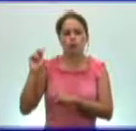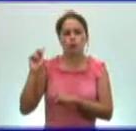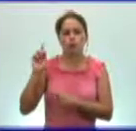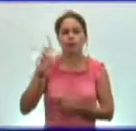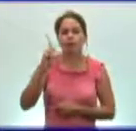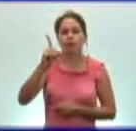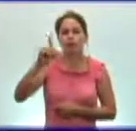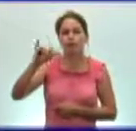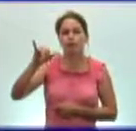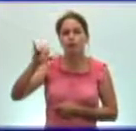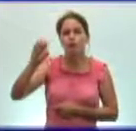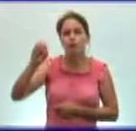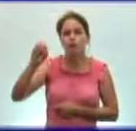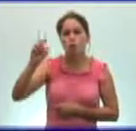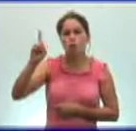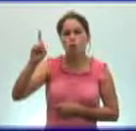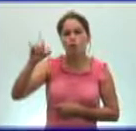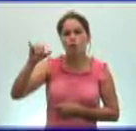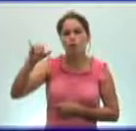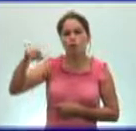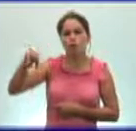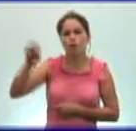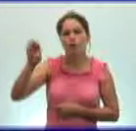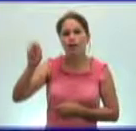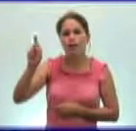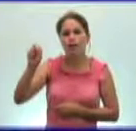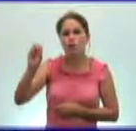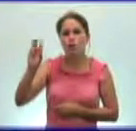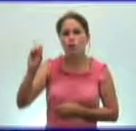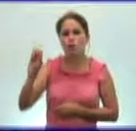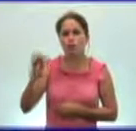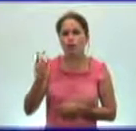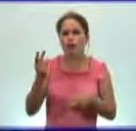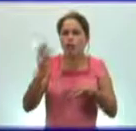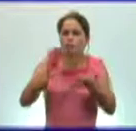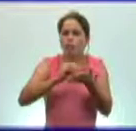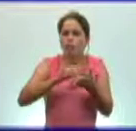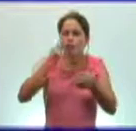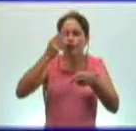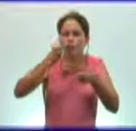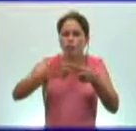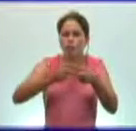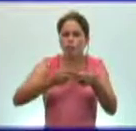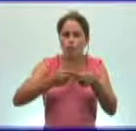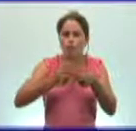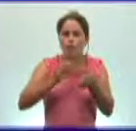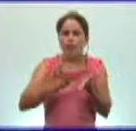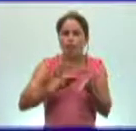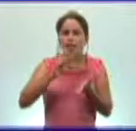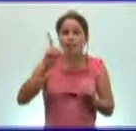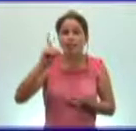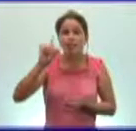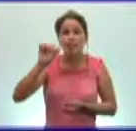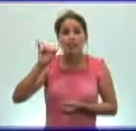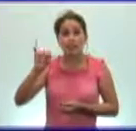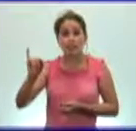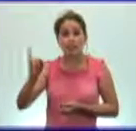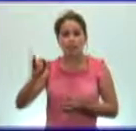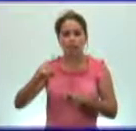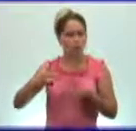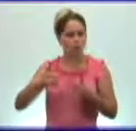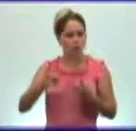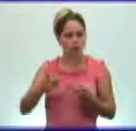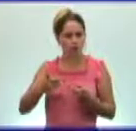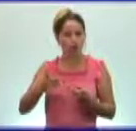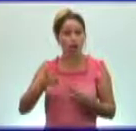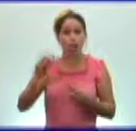nombre, utilizamos el prefijo di delante del nombre del elemento oxígeno, ya que la molécula de dioxígeno